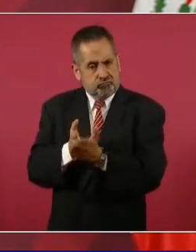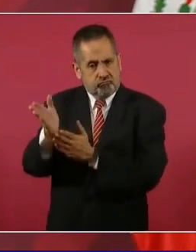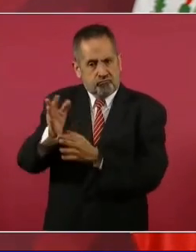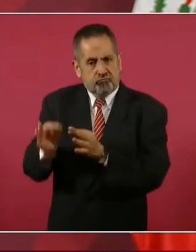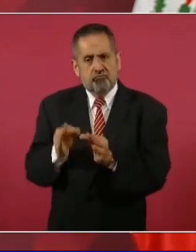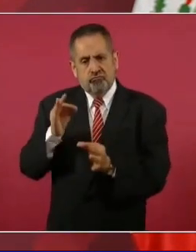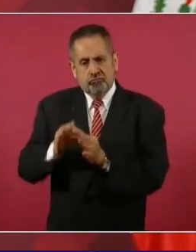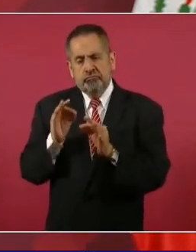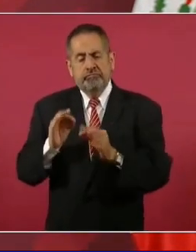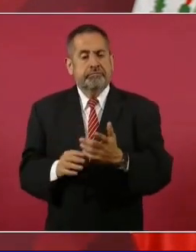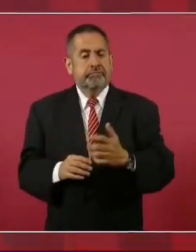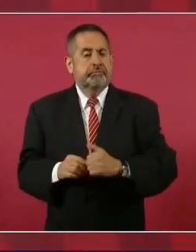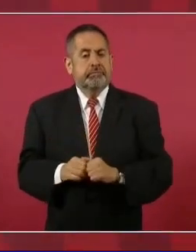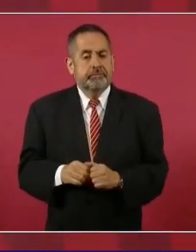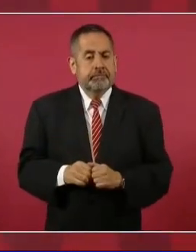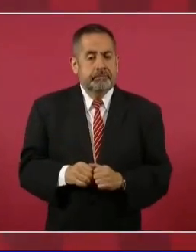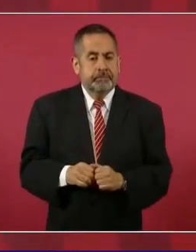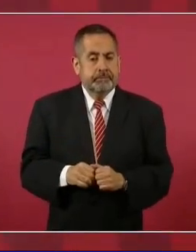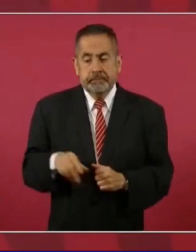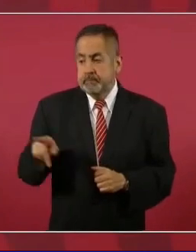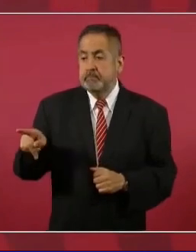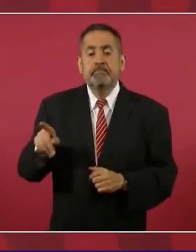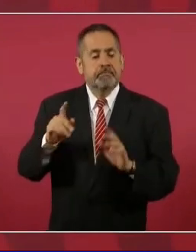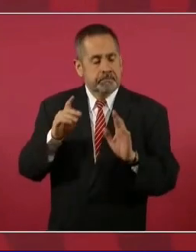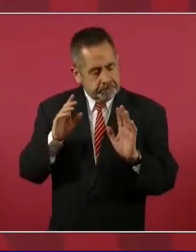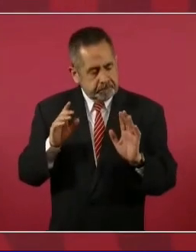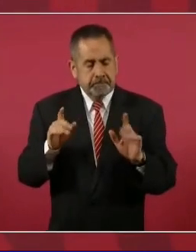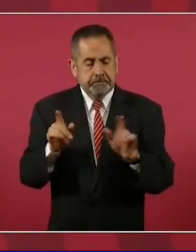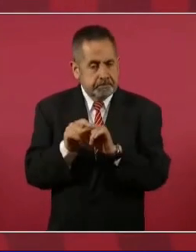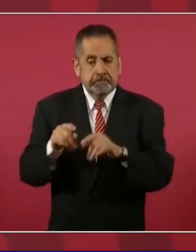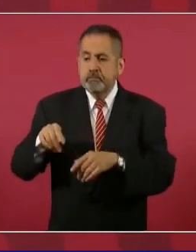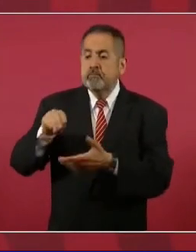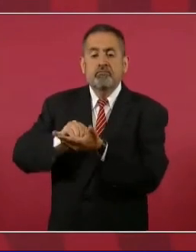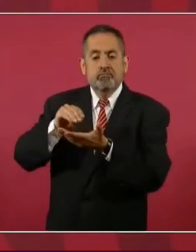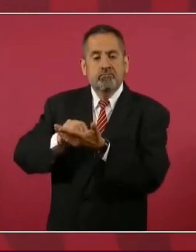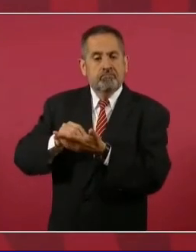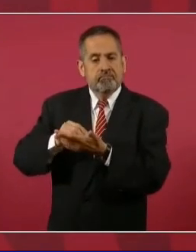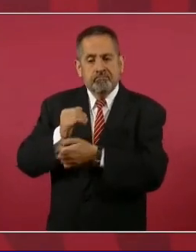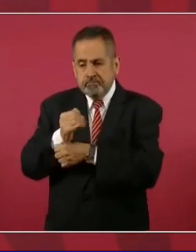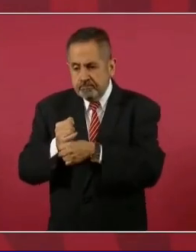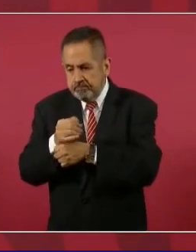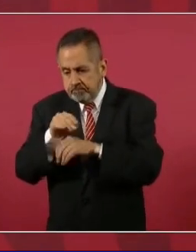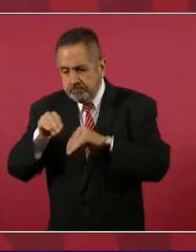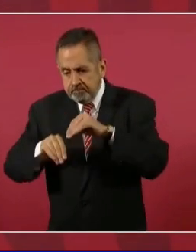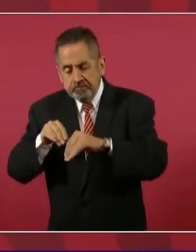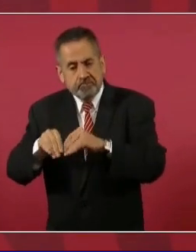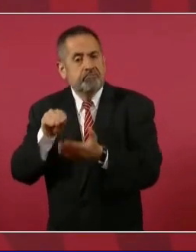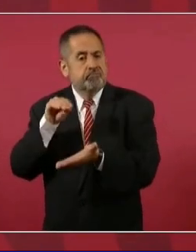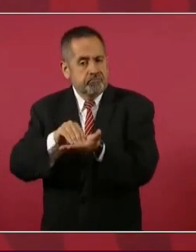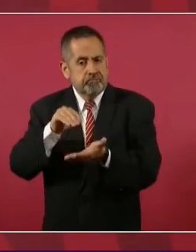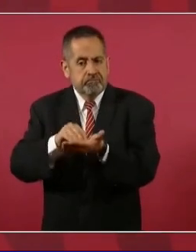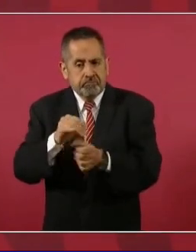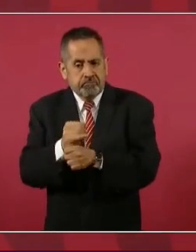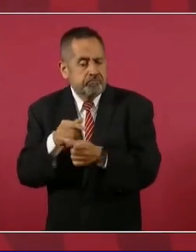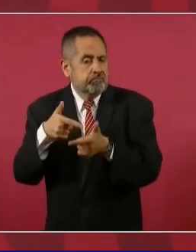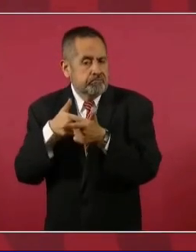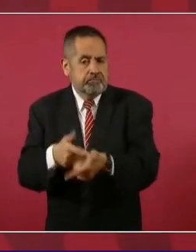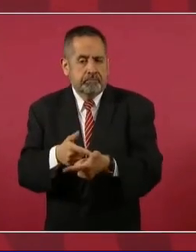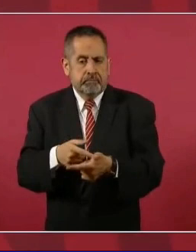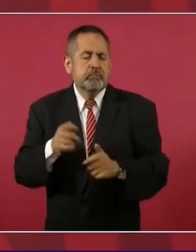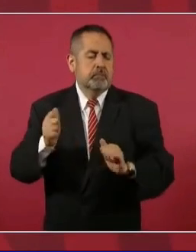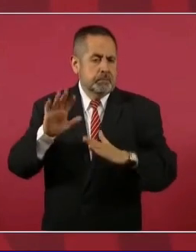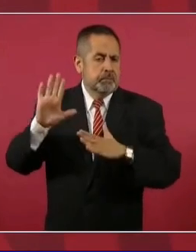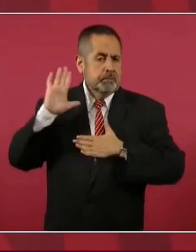Entonces, continúa la investigación y tenemos ese compromiso con los